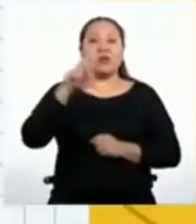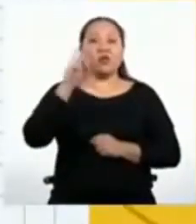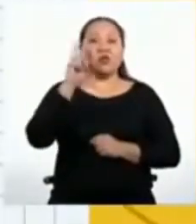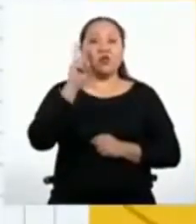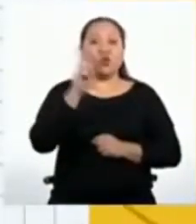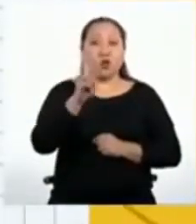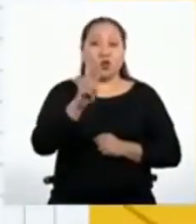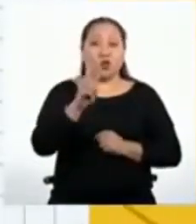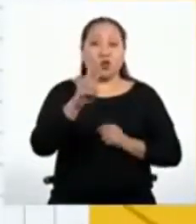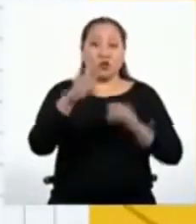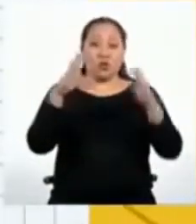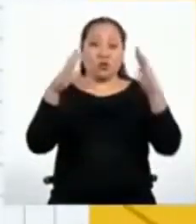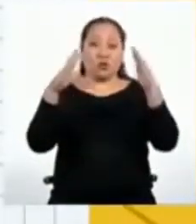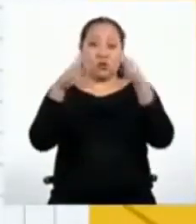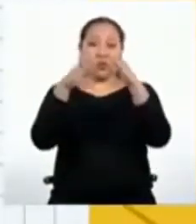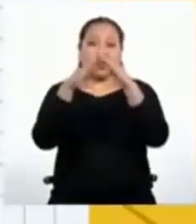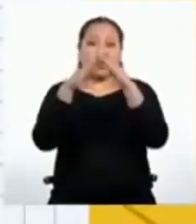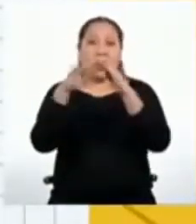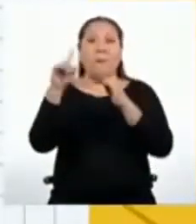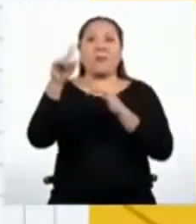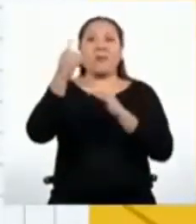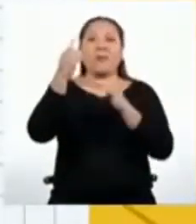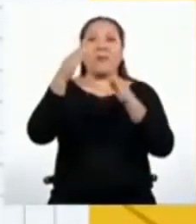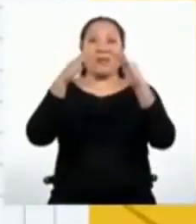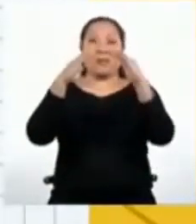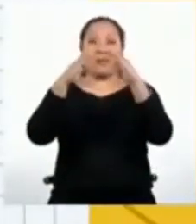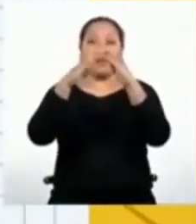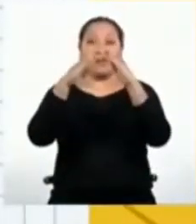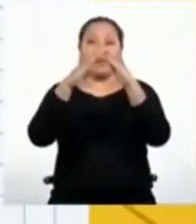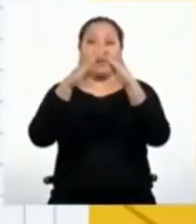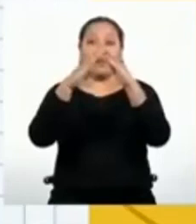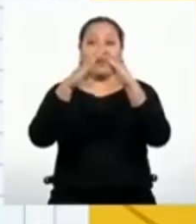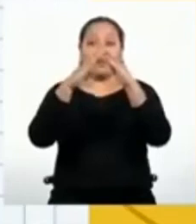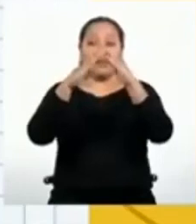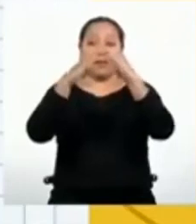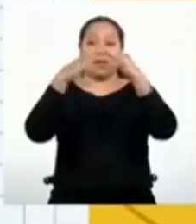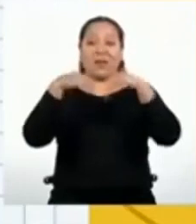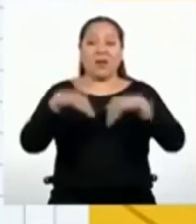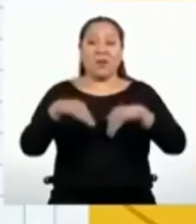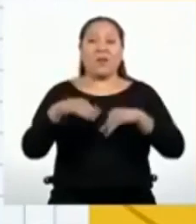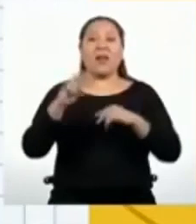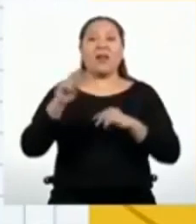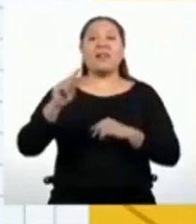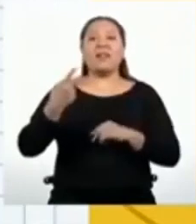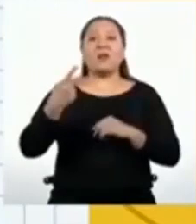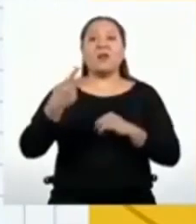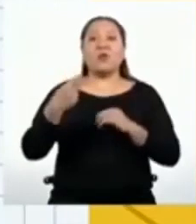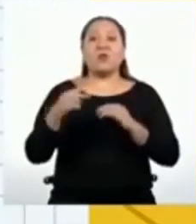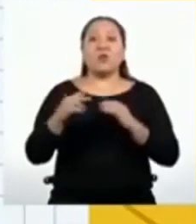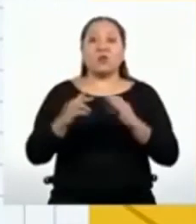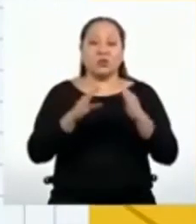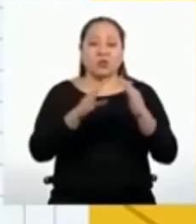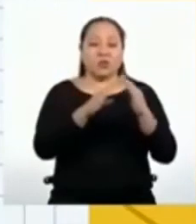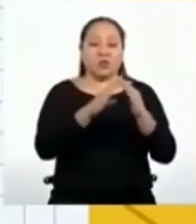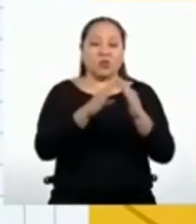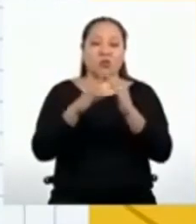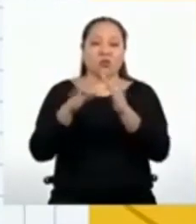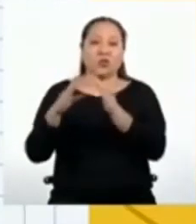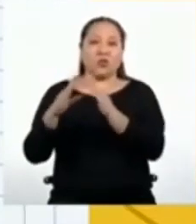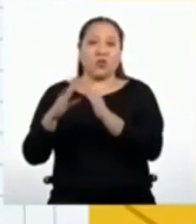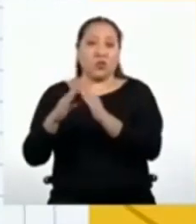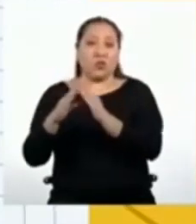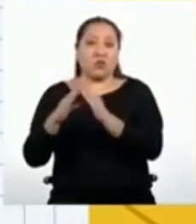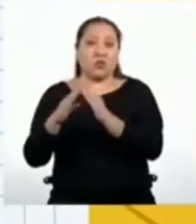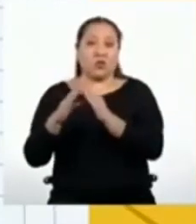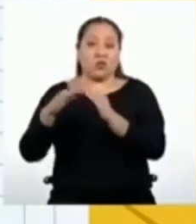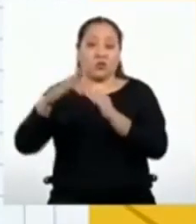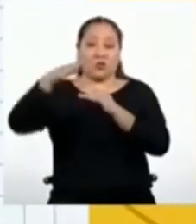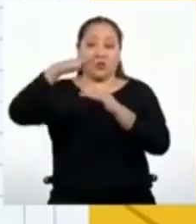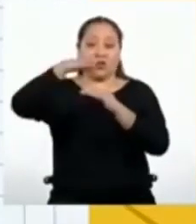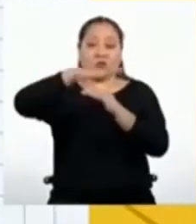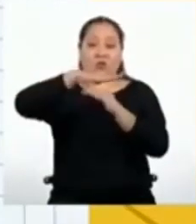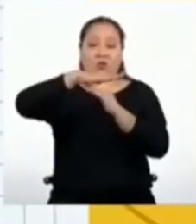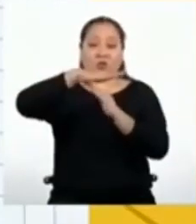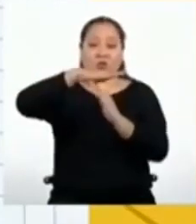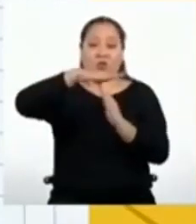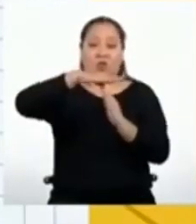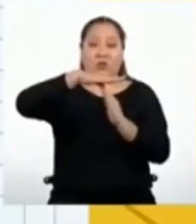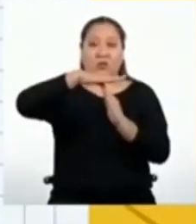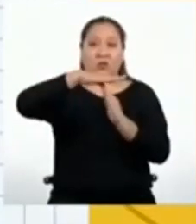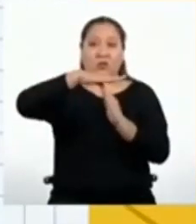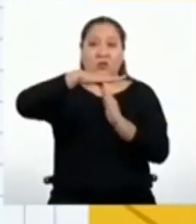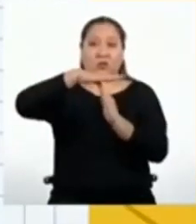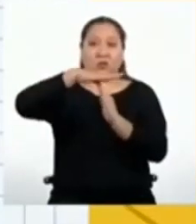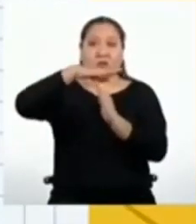de naipes colocados como una V invertida. Para el segundo piso tendremos 2 pares de naipes colocados como una